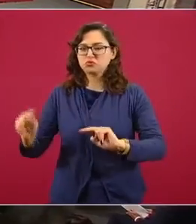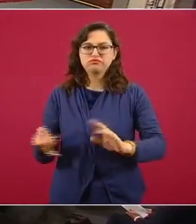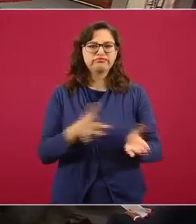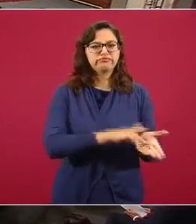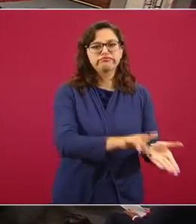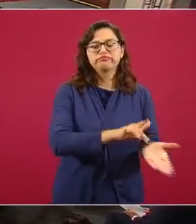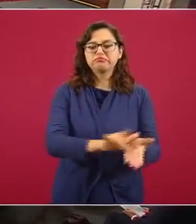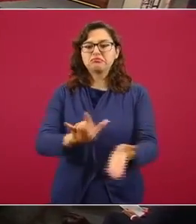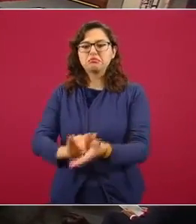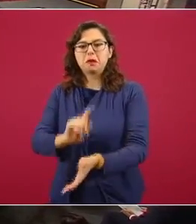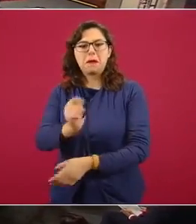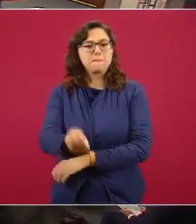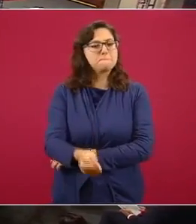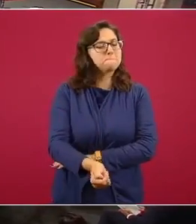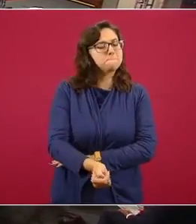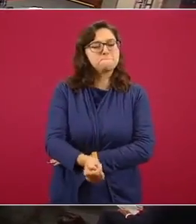nunca